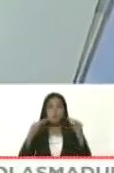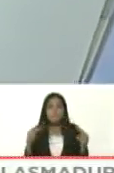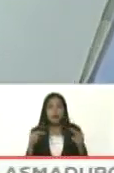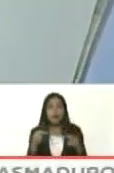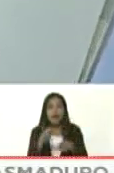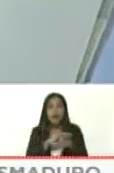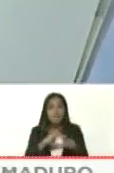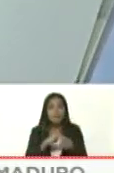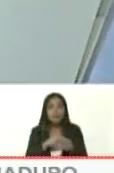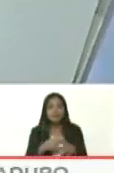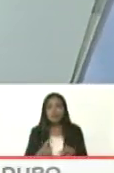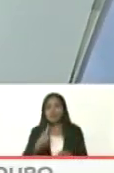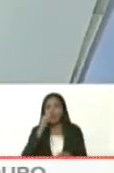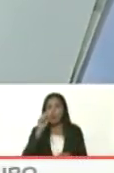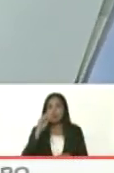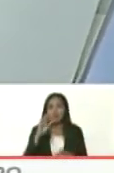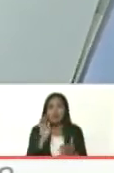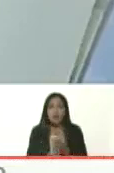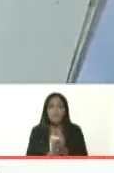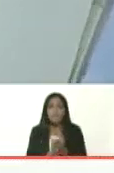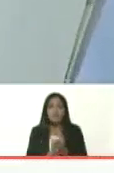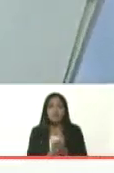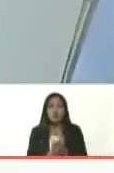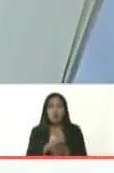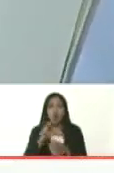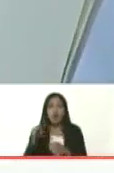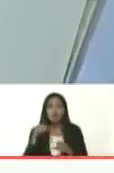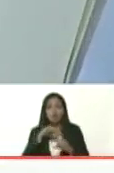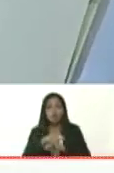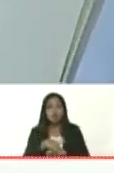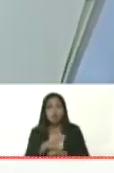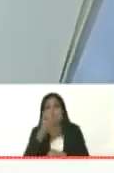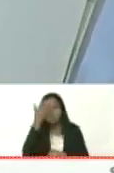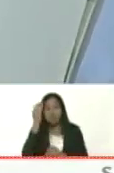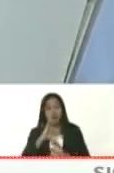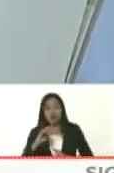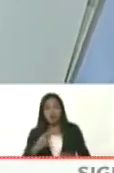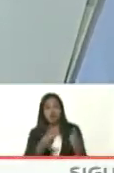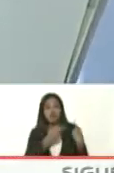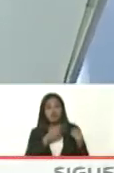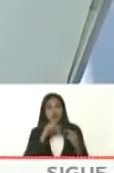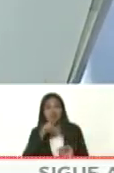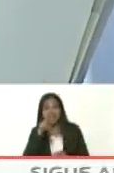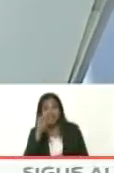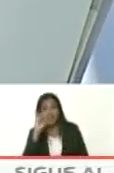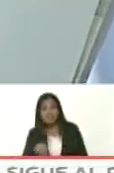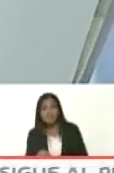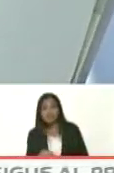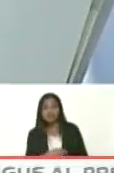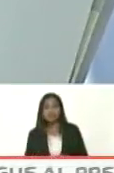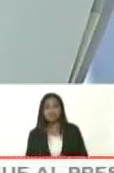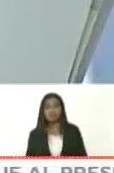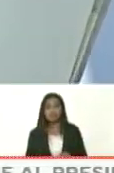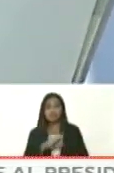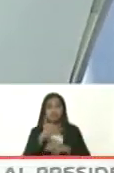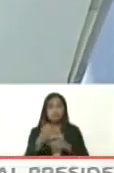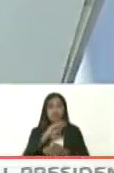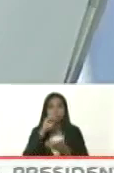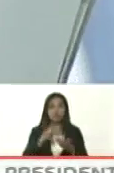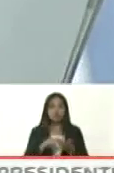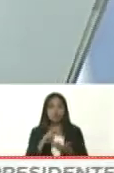agua y al compañero Héctor Rodríguez, no se me ha olvidado, Héctor, que te encargué a ti, del Plan